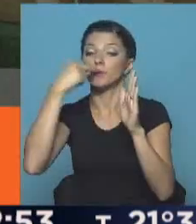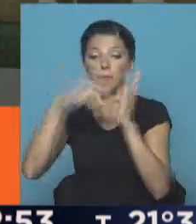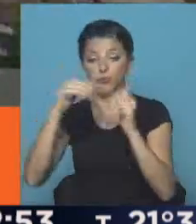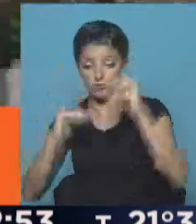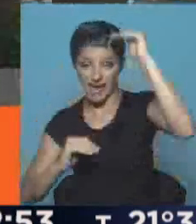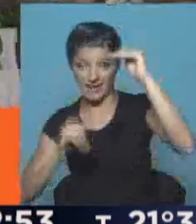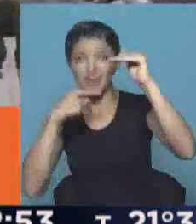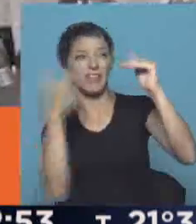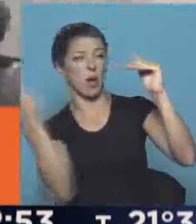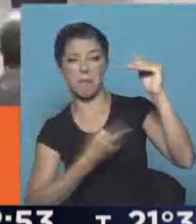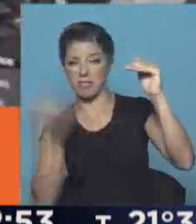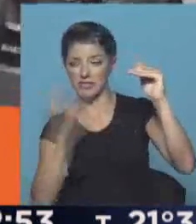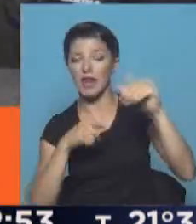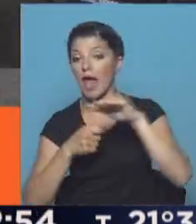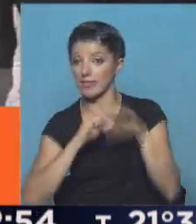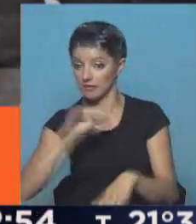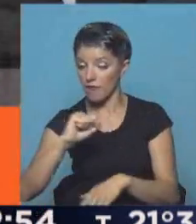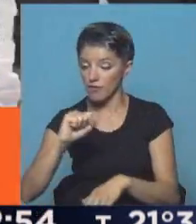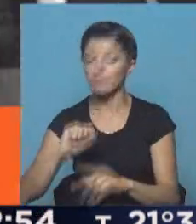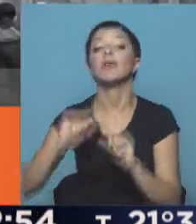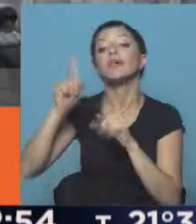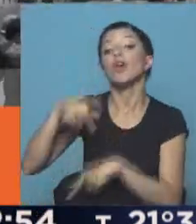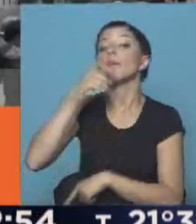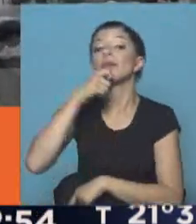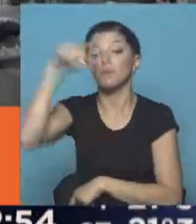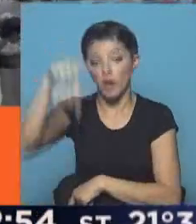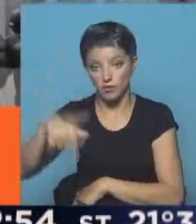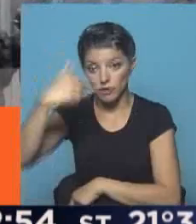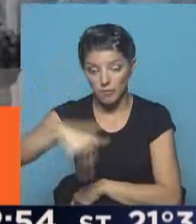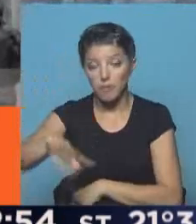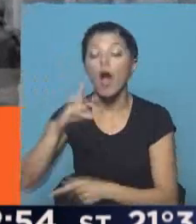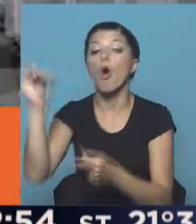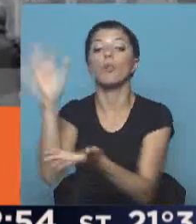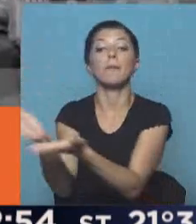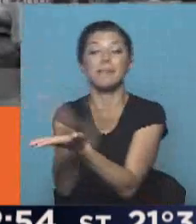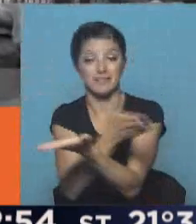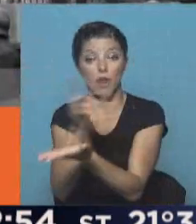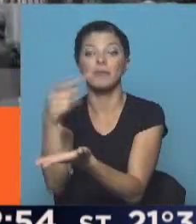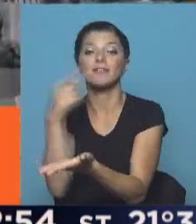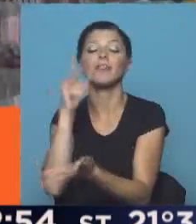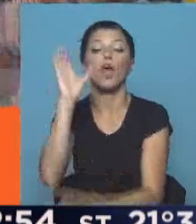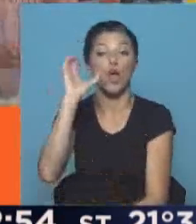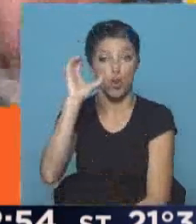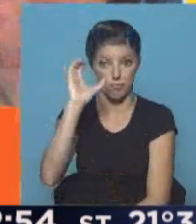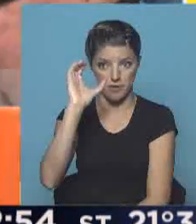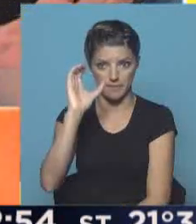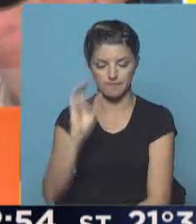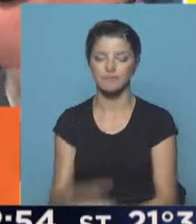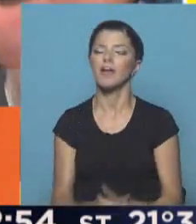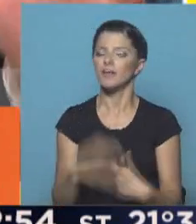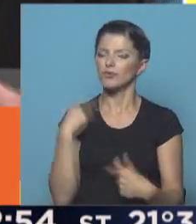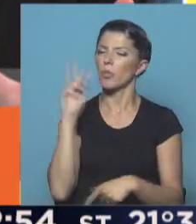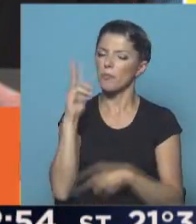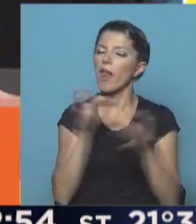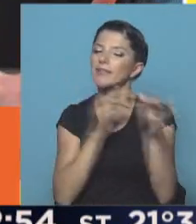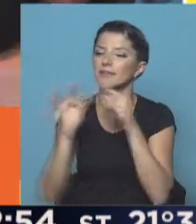un juicio a Maduro con un juicio político que no está contemplado en la Constitución, o desplazarlo con el argumento de que es colombiano. Entonces, cuando uno ve un juego político que está